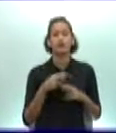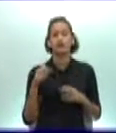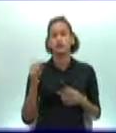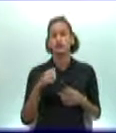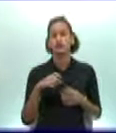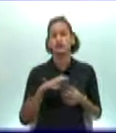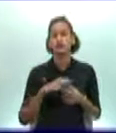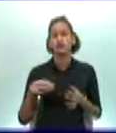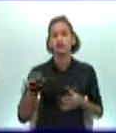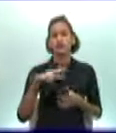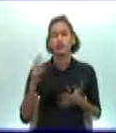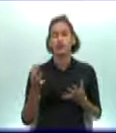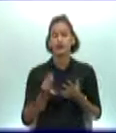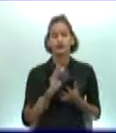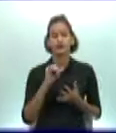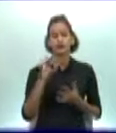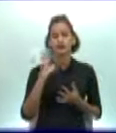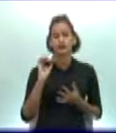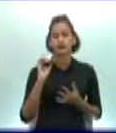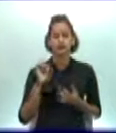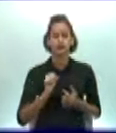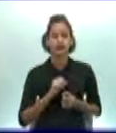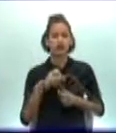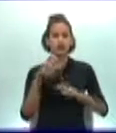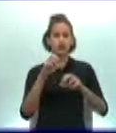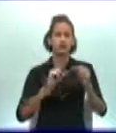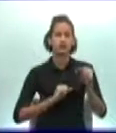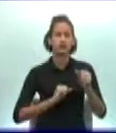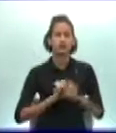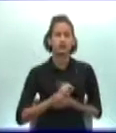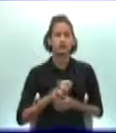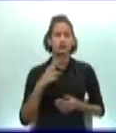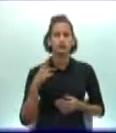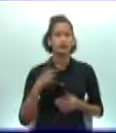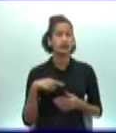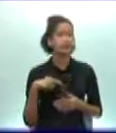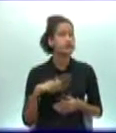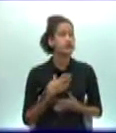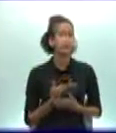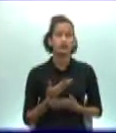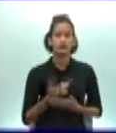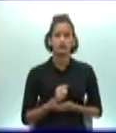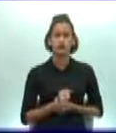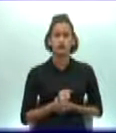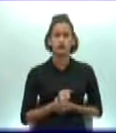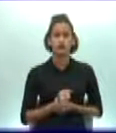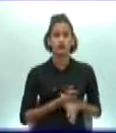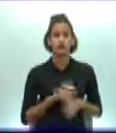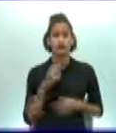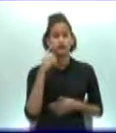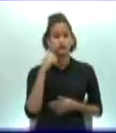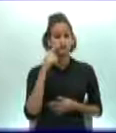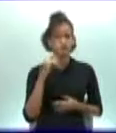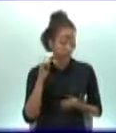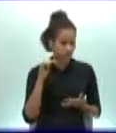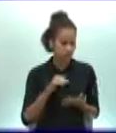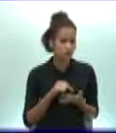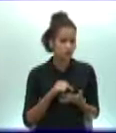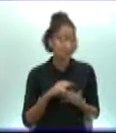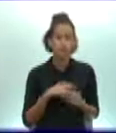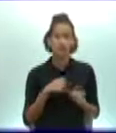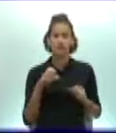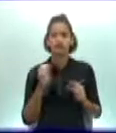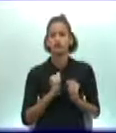siguiendo las orientaciones que allí se ofrecen. Una vez ubicado, lo localizan en el mapa de